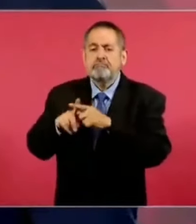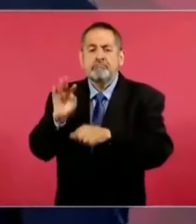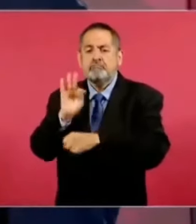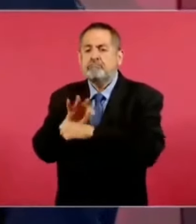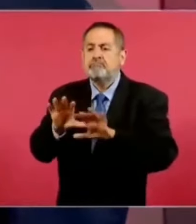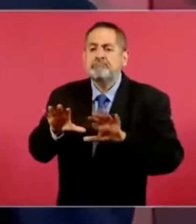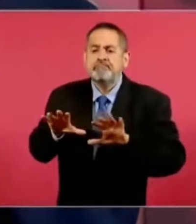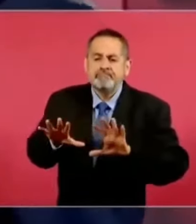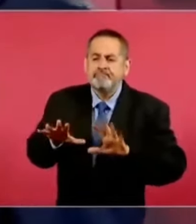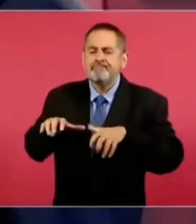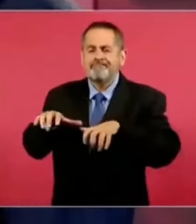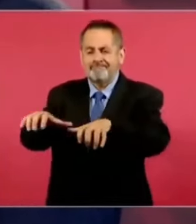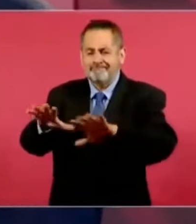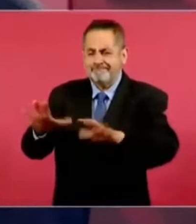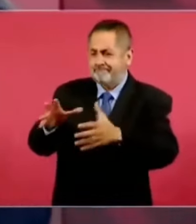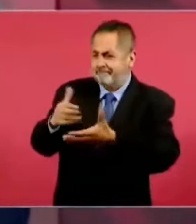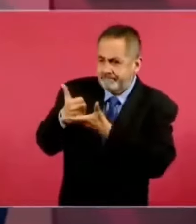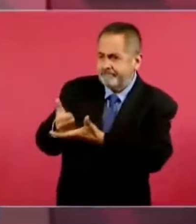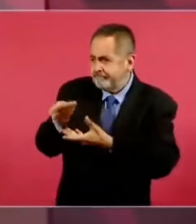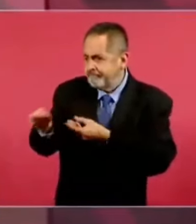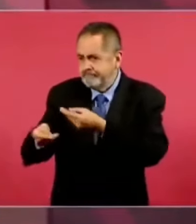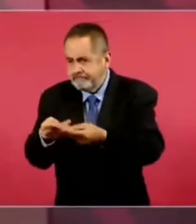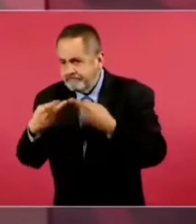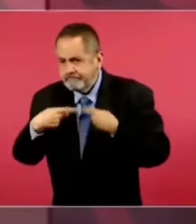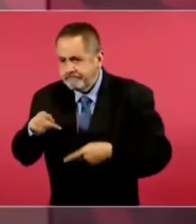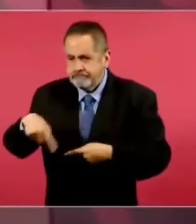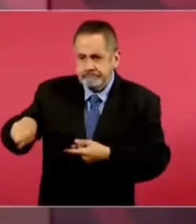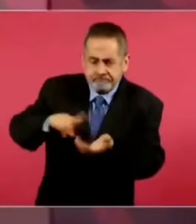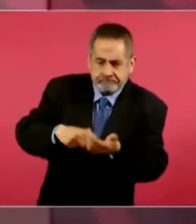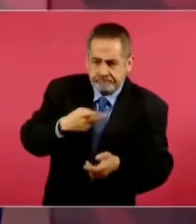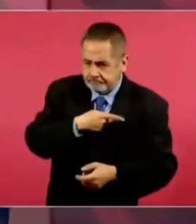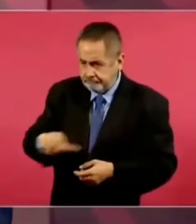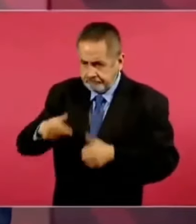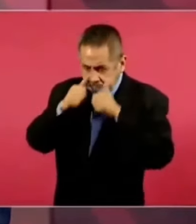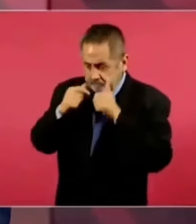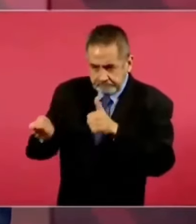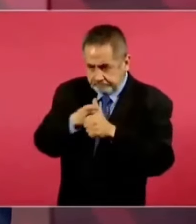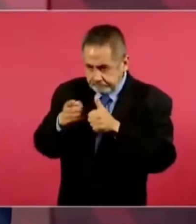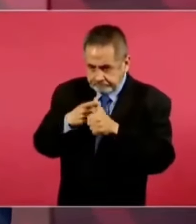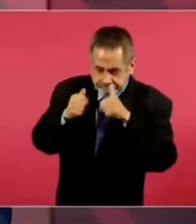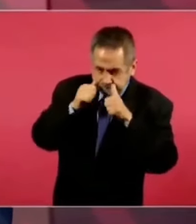pueblo, vamos a rescatar a los pobres.